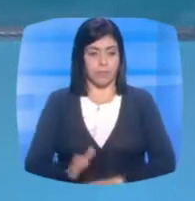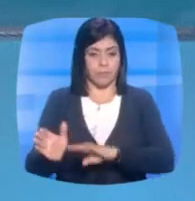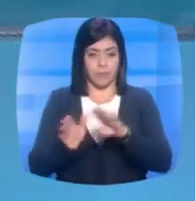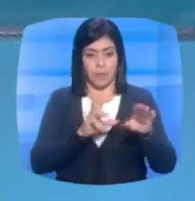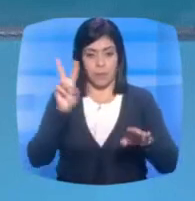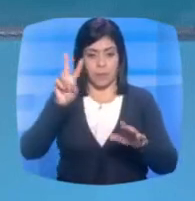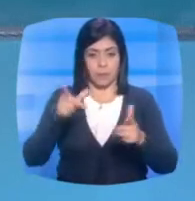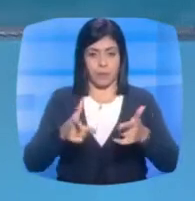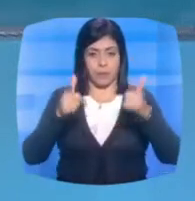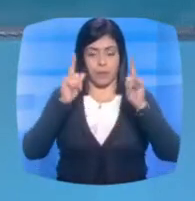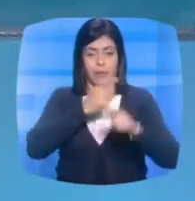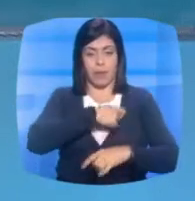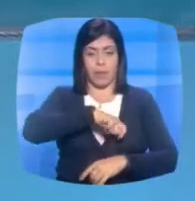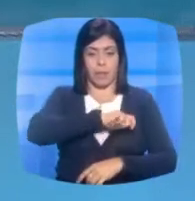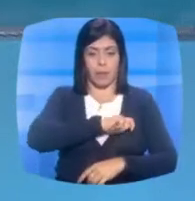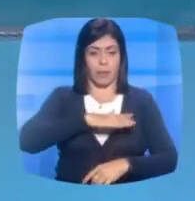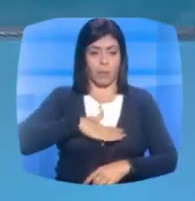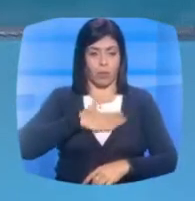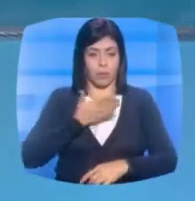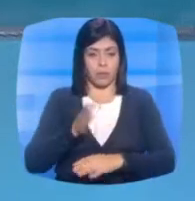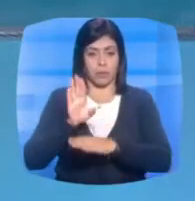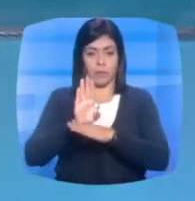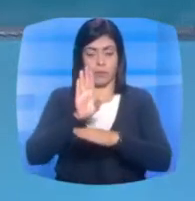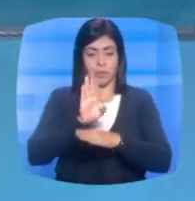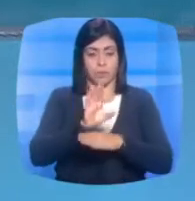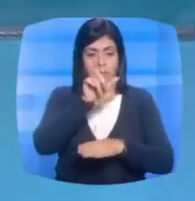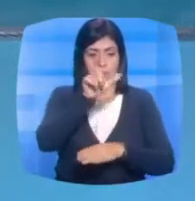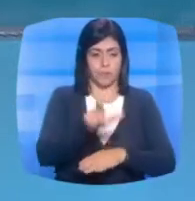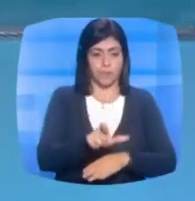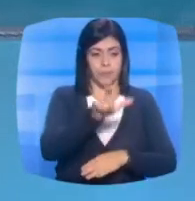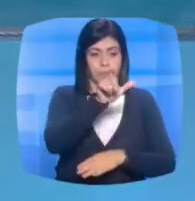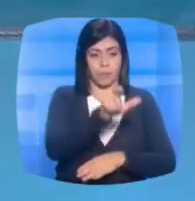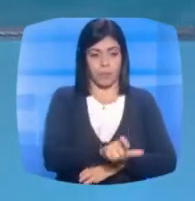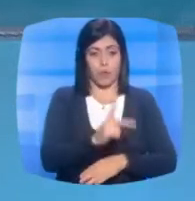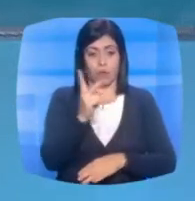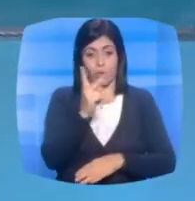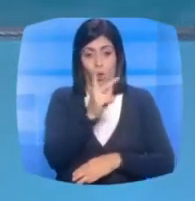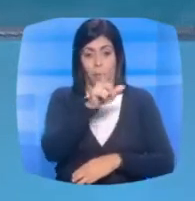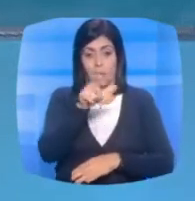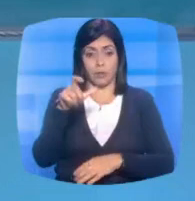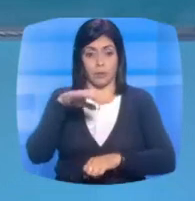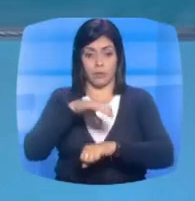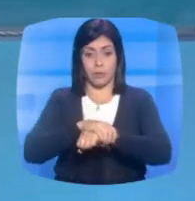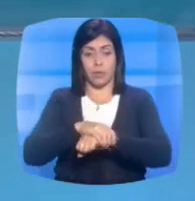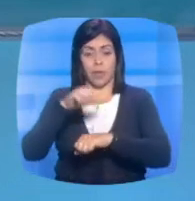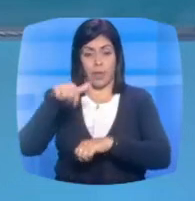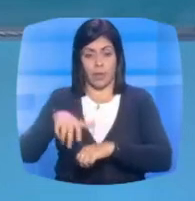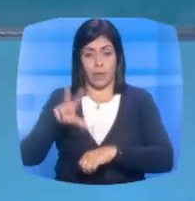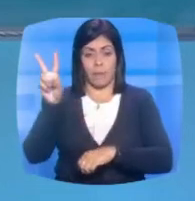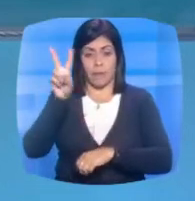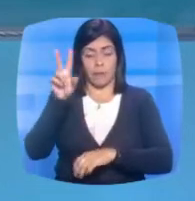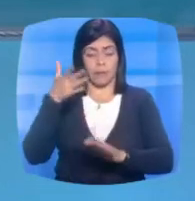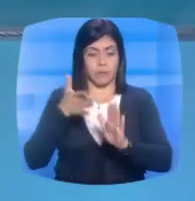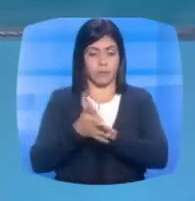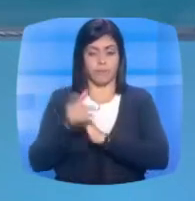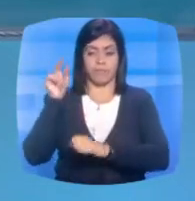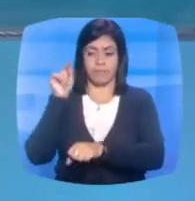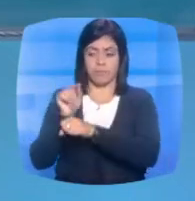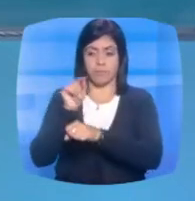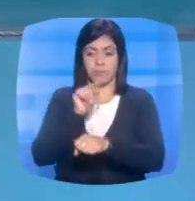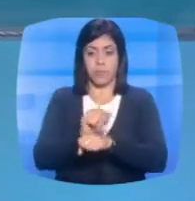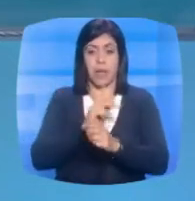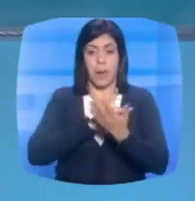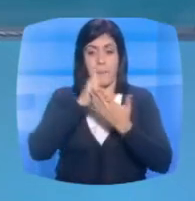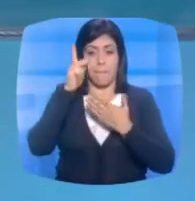Venezuela permitió que España pueda ejercer protección consular a los dos españoles que se encuentran detenidos en nuestro país tras ser acusados